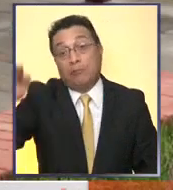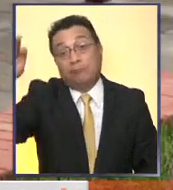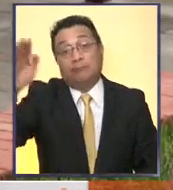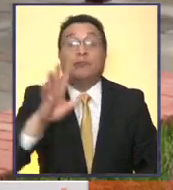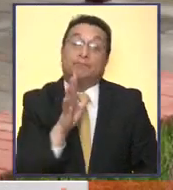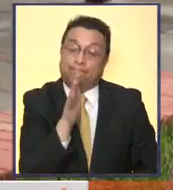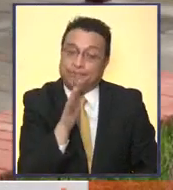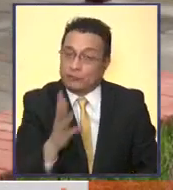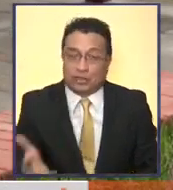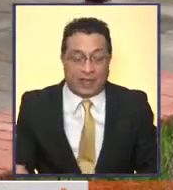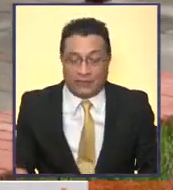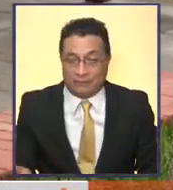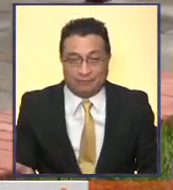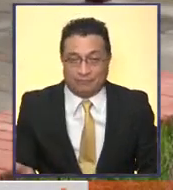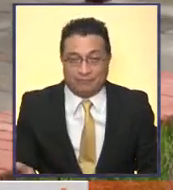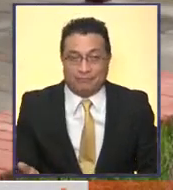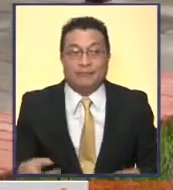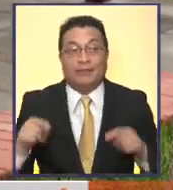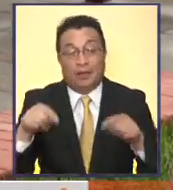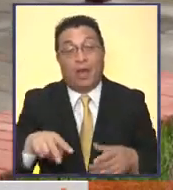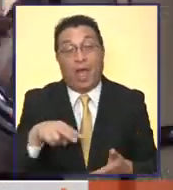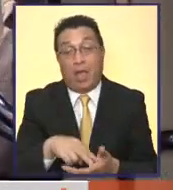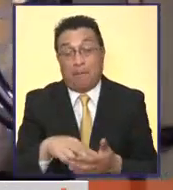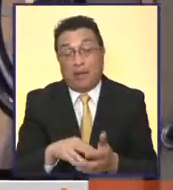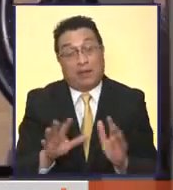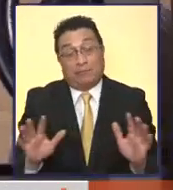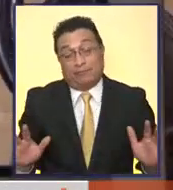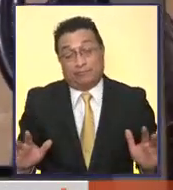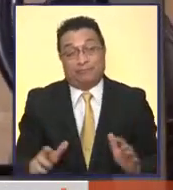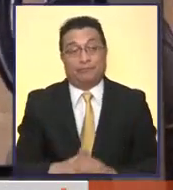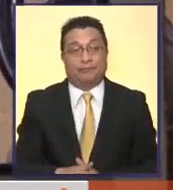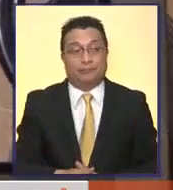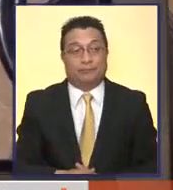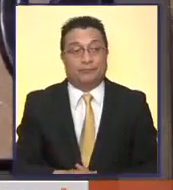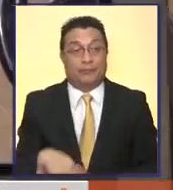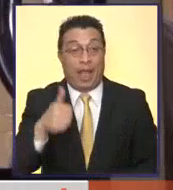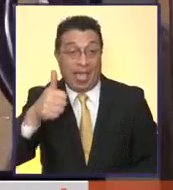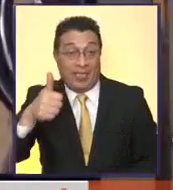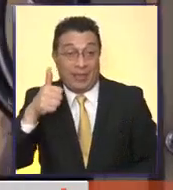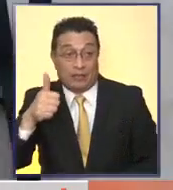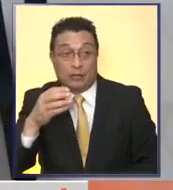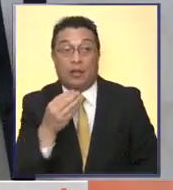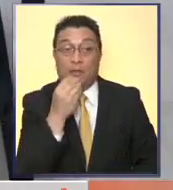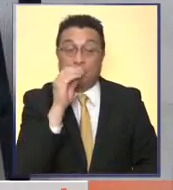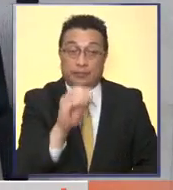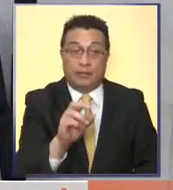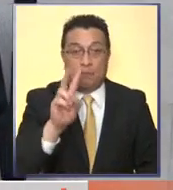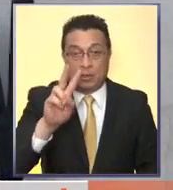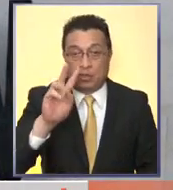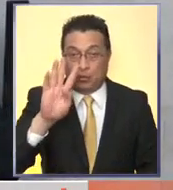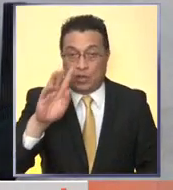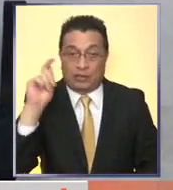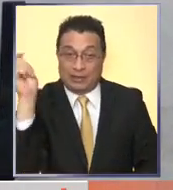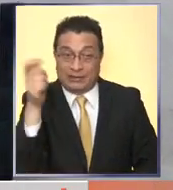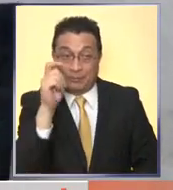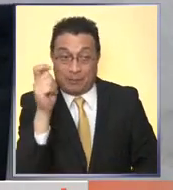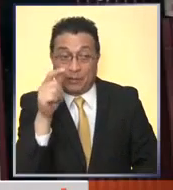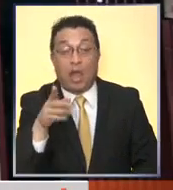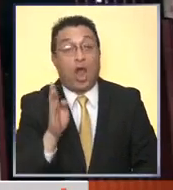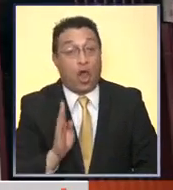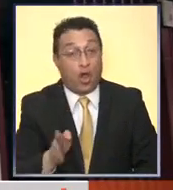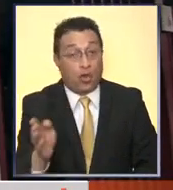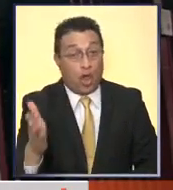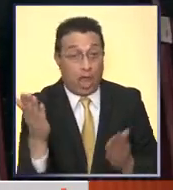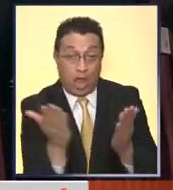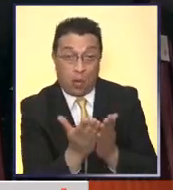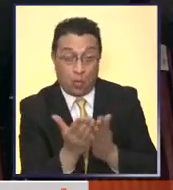sea, ahora hay que esperar solamente. Desde la dirección se informó el 24 de septiembre que la continuidad del colegio